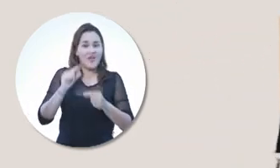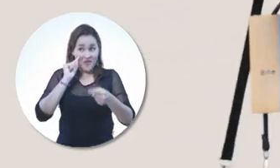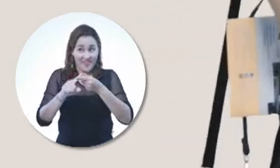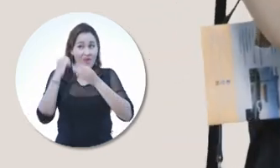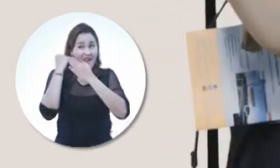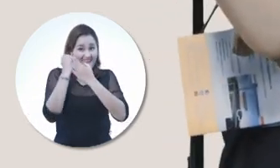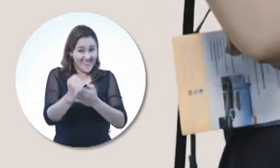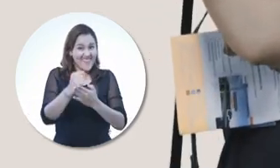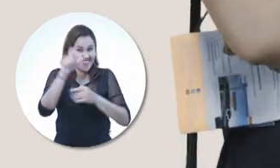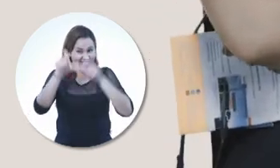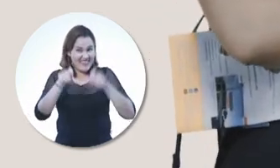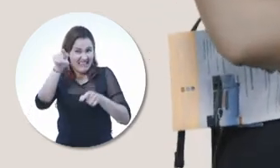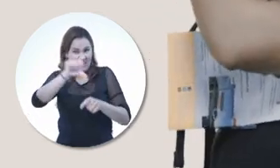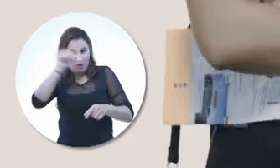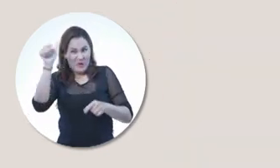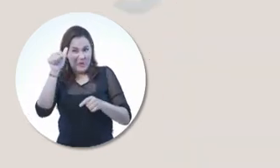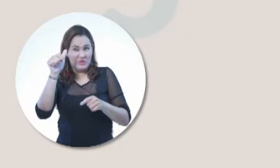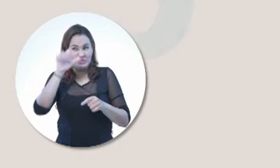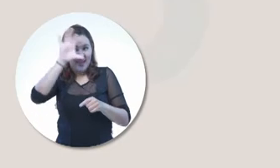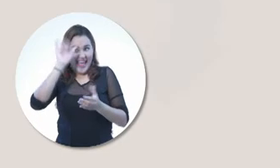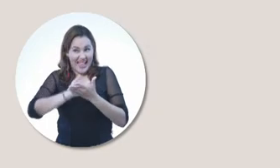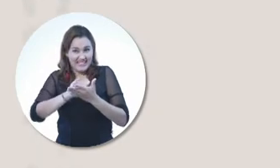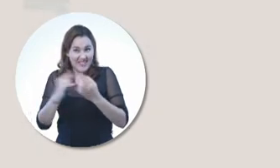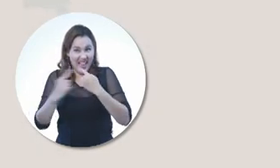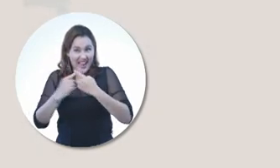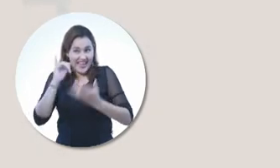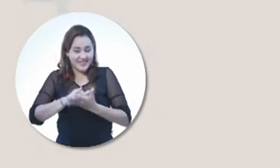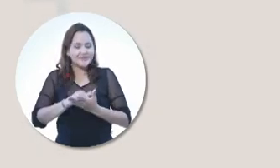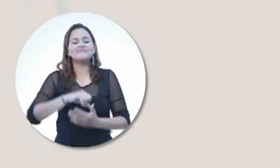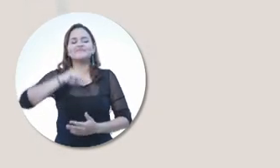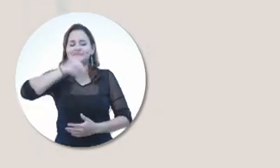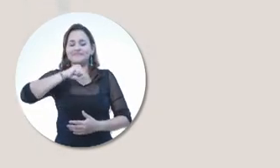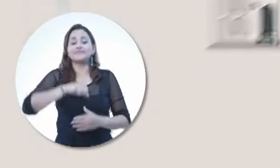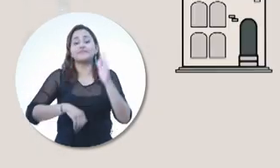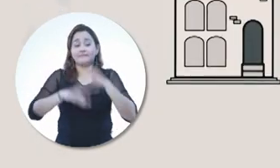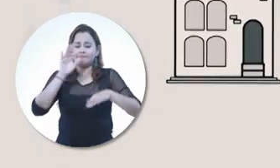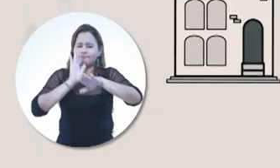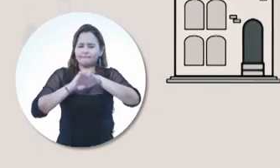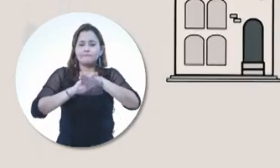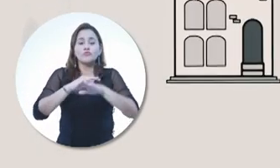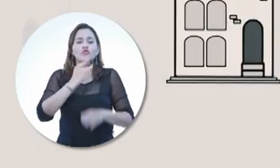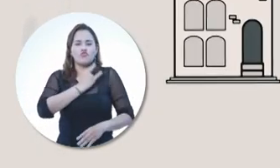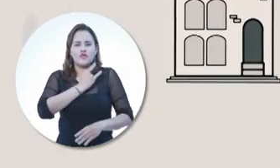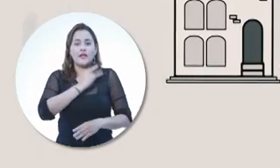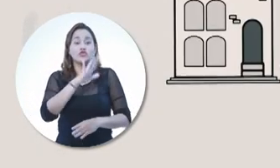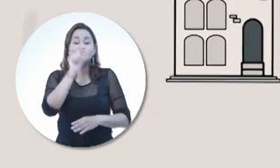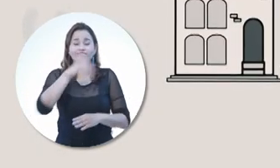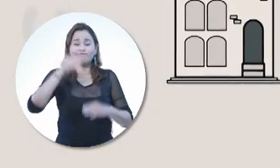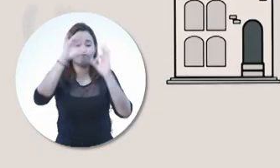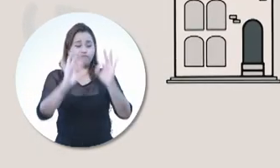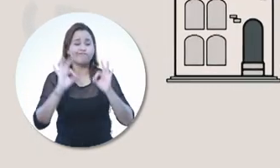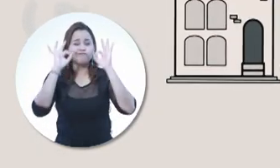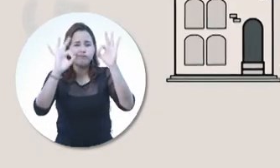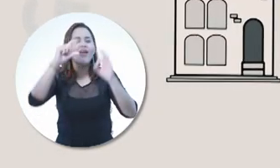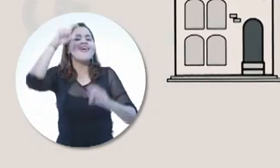Ok, ayudar a los extranjeros. Una institución de alta calidad se reconoce por tener relaciones interinstitucionales a nivel